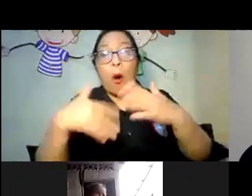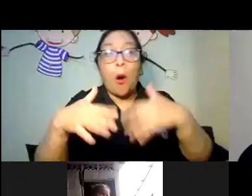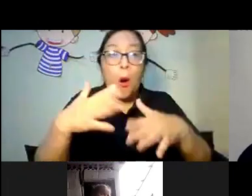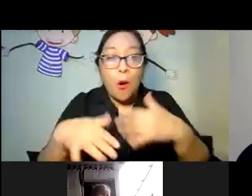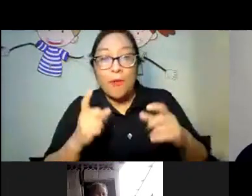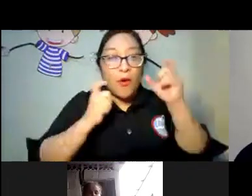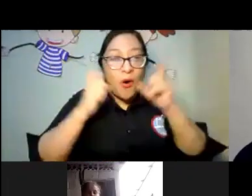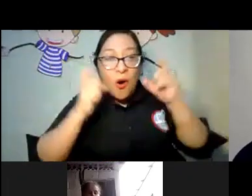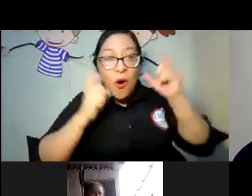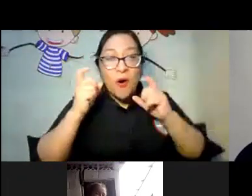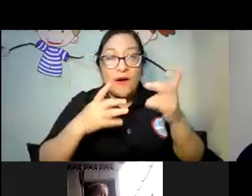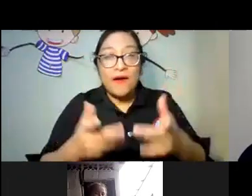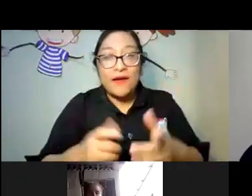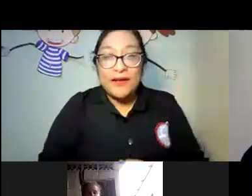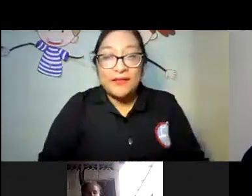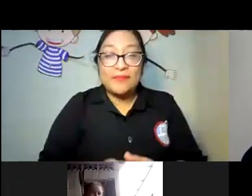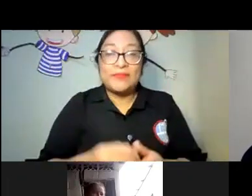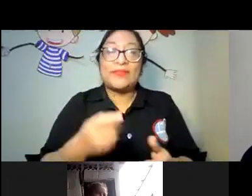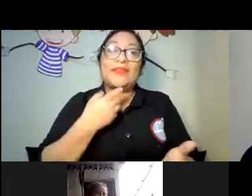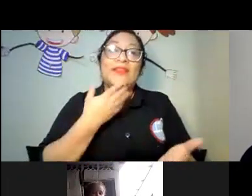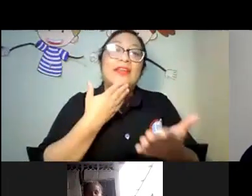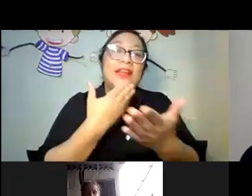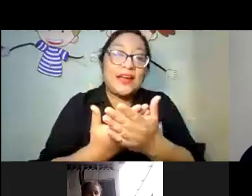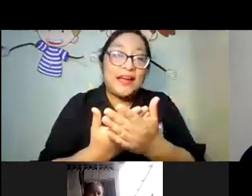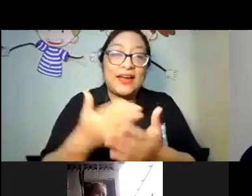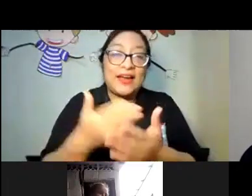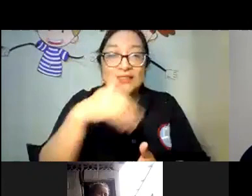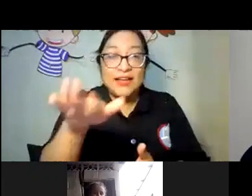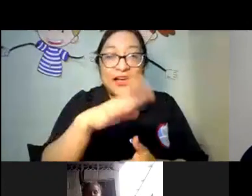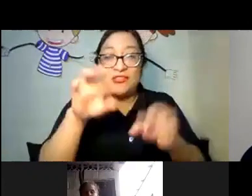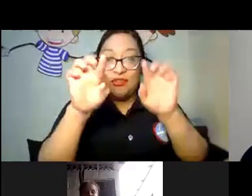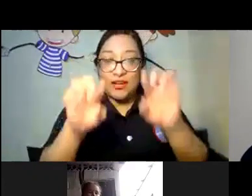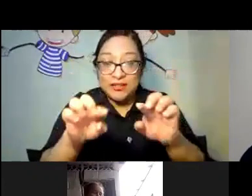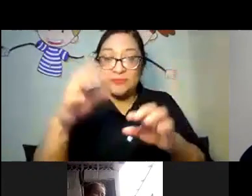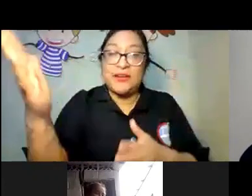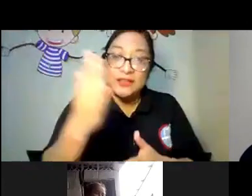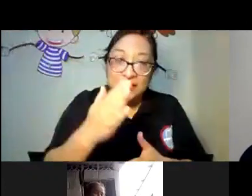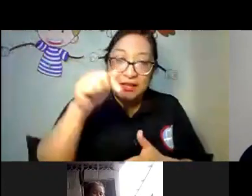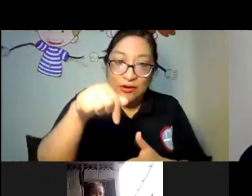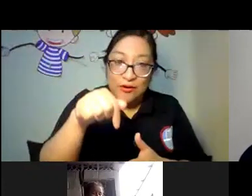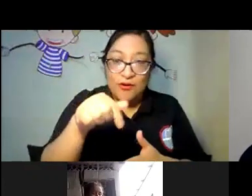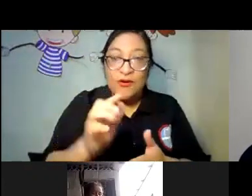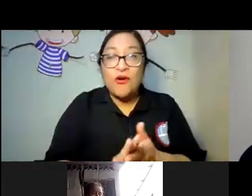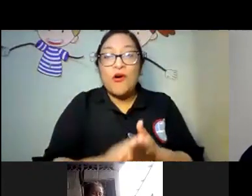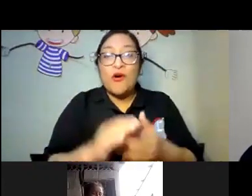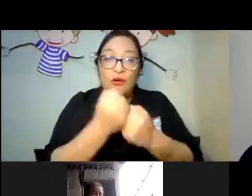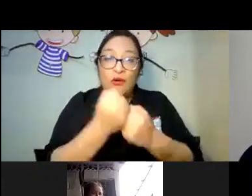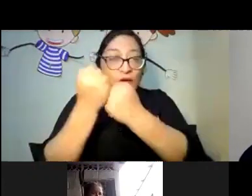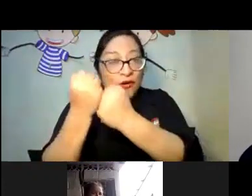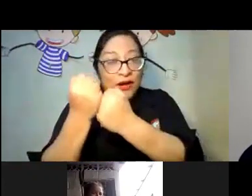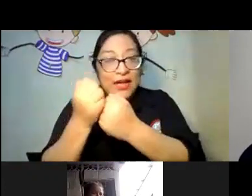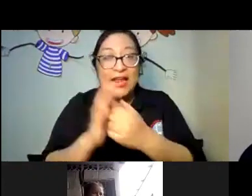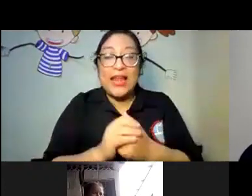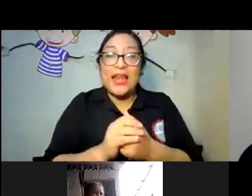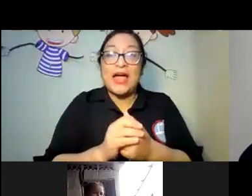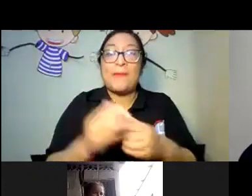nacional. Agradecemos a todas las personas presentes por su apoyo, colaboración y